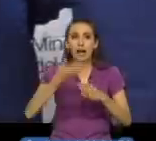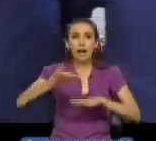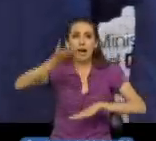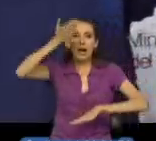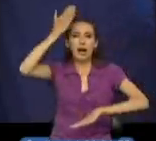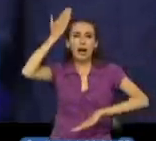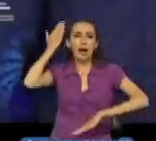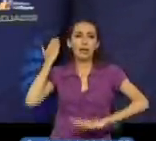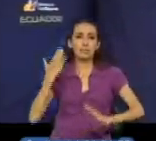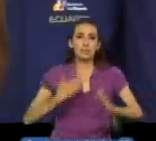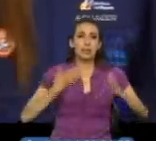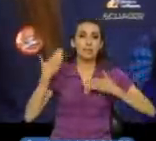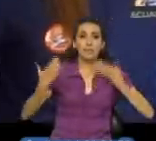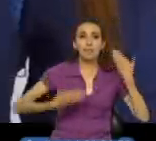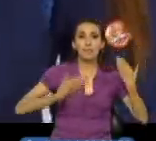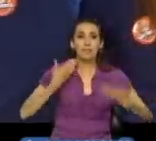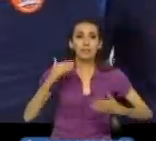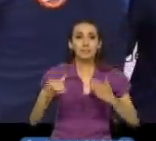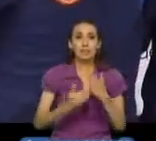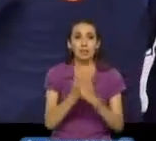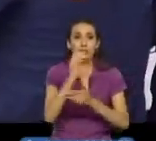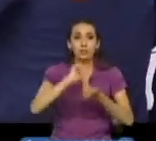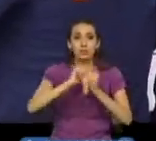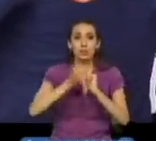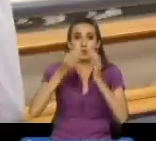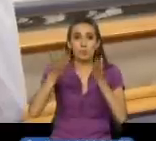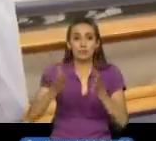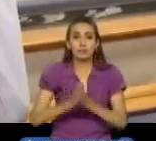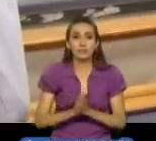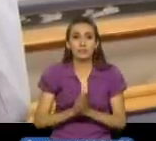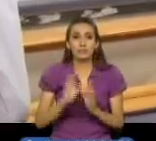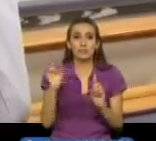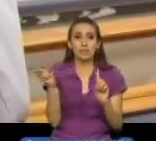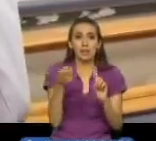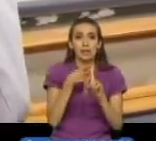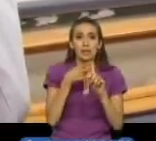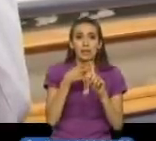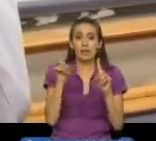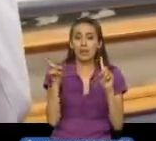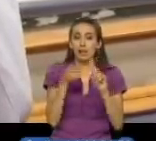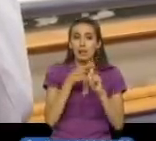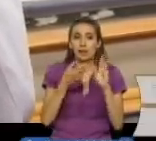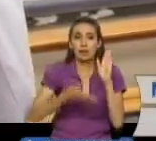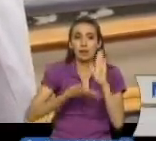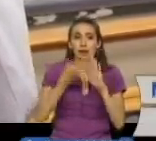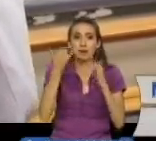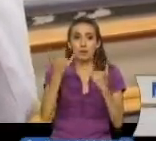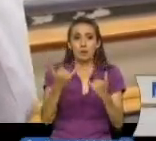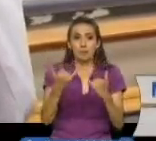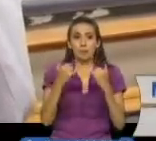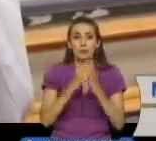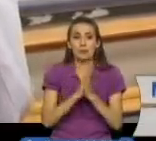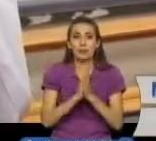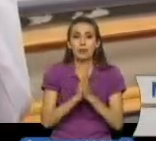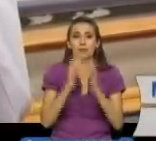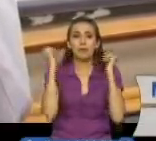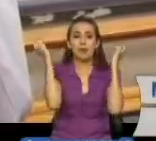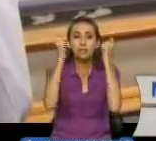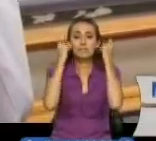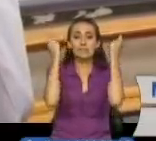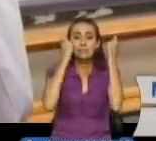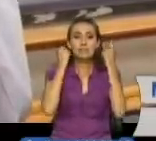depor de apoyar a los nuevos talentos Es la primera vez que estoy en el país celebrando el día del deporte ecuatoriano